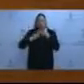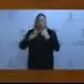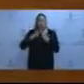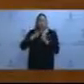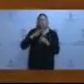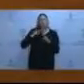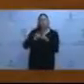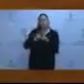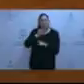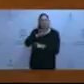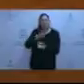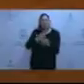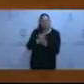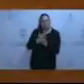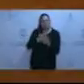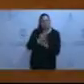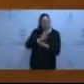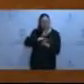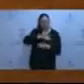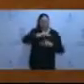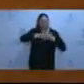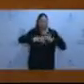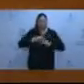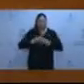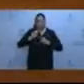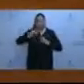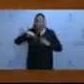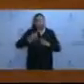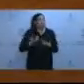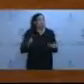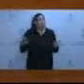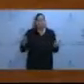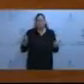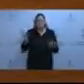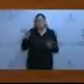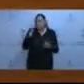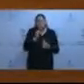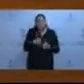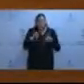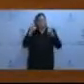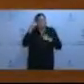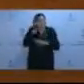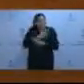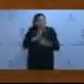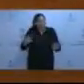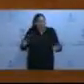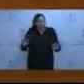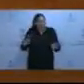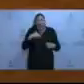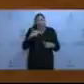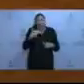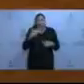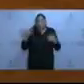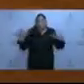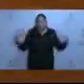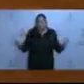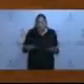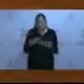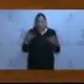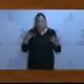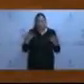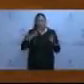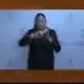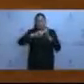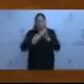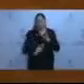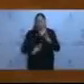dictamen. Luego nunca más se supo, señora consejera. Yo no sé qué pasó, pero evidentemente lo que era urgente, de modificación,